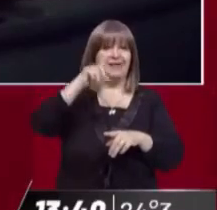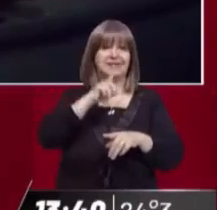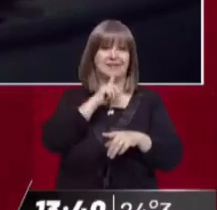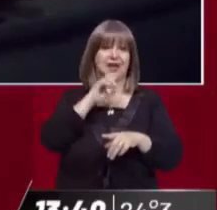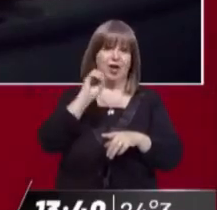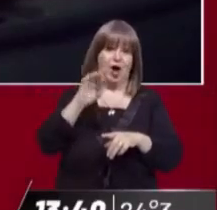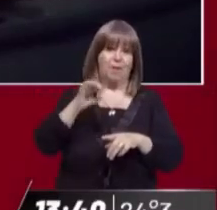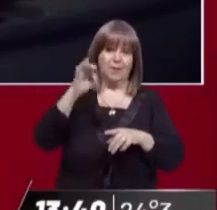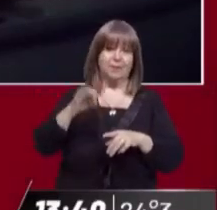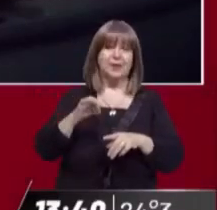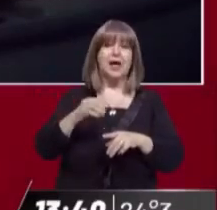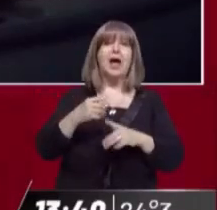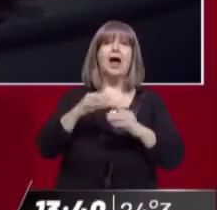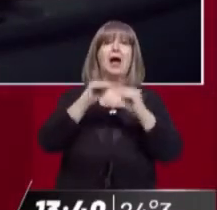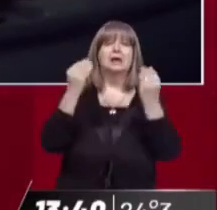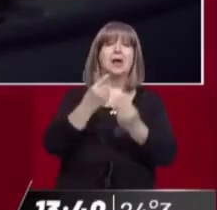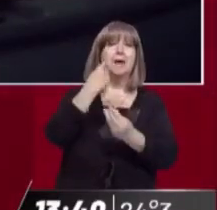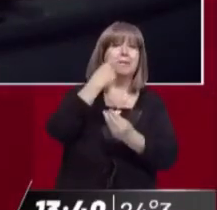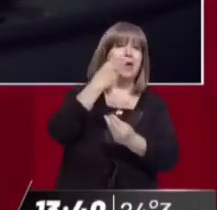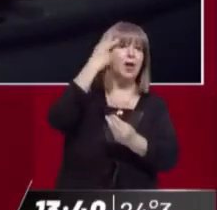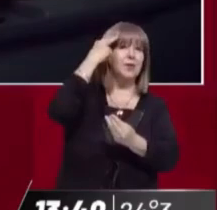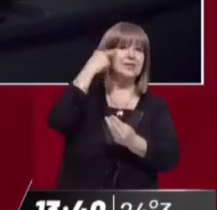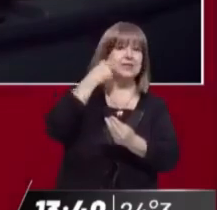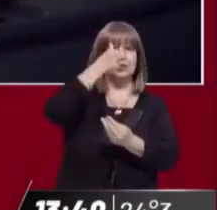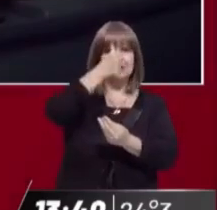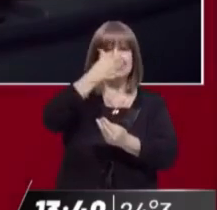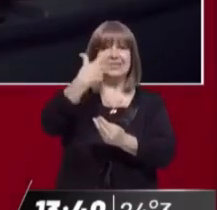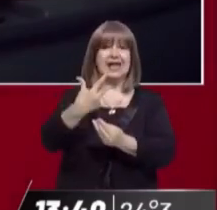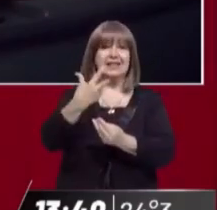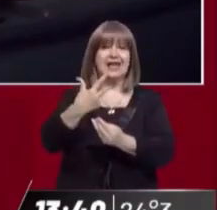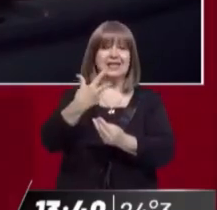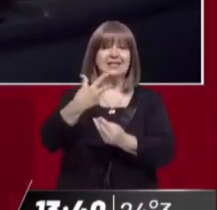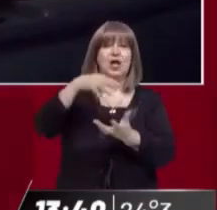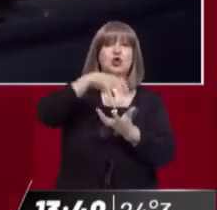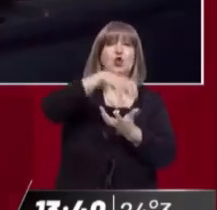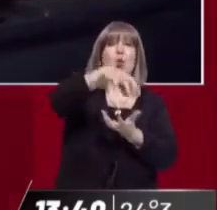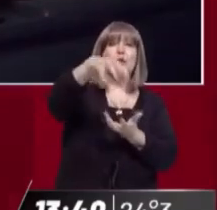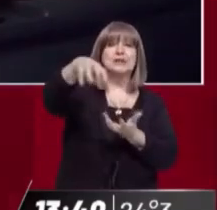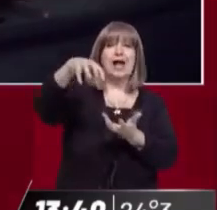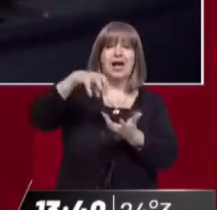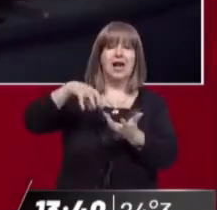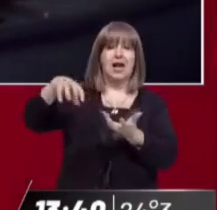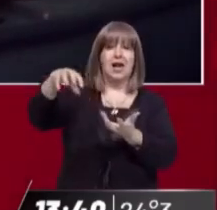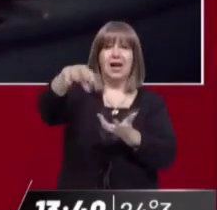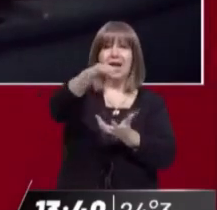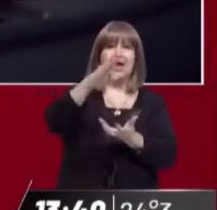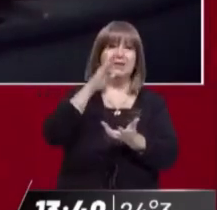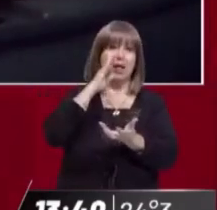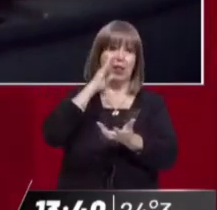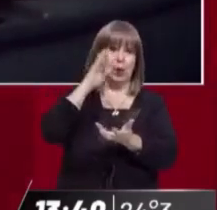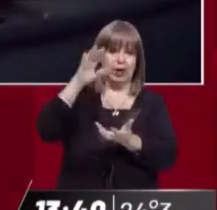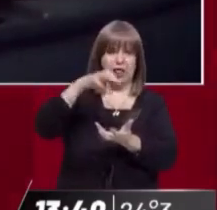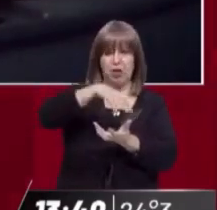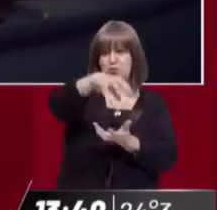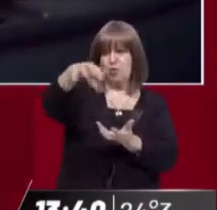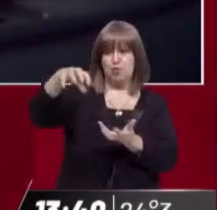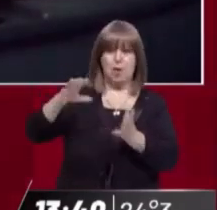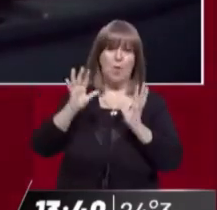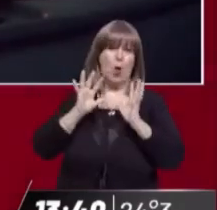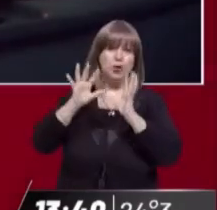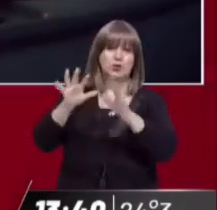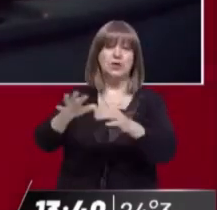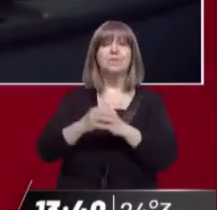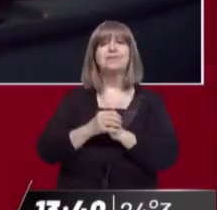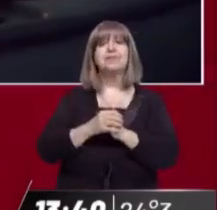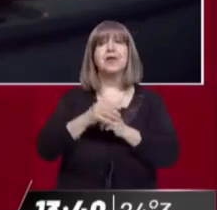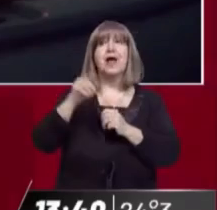hay 1963 sucursales en todo el territorio de los Estados Unidos bueno llamó llama mucho la atención de los